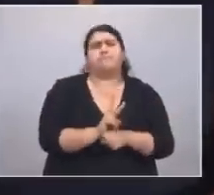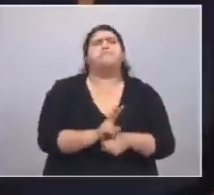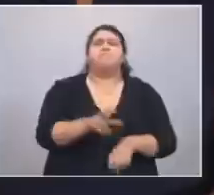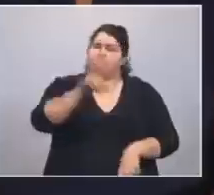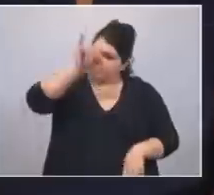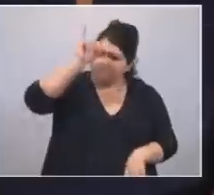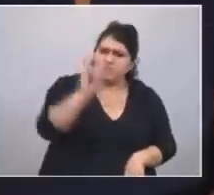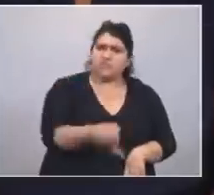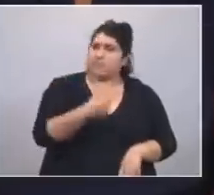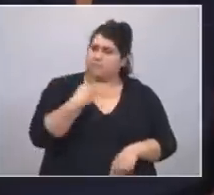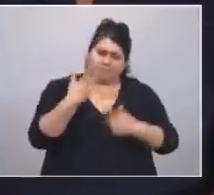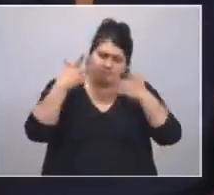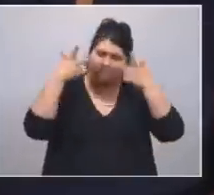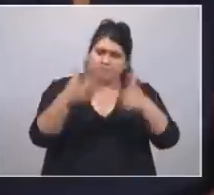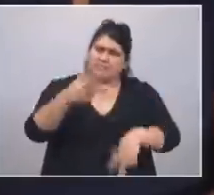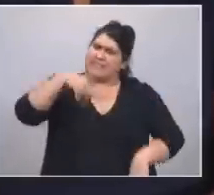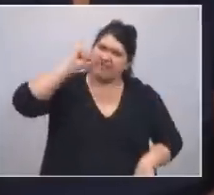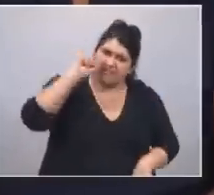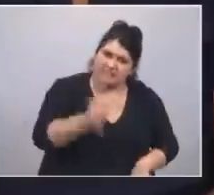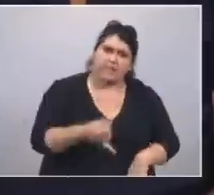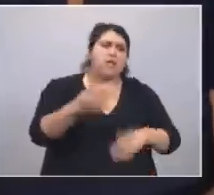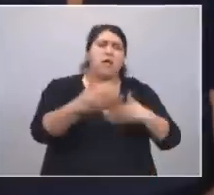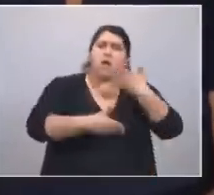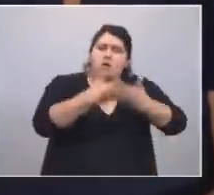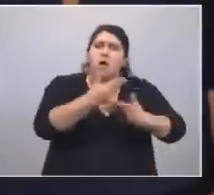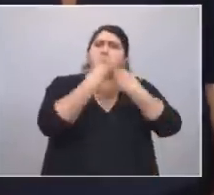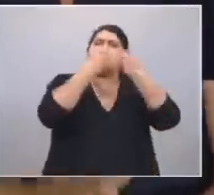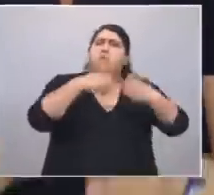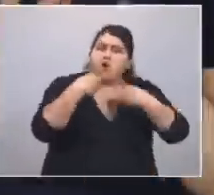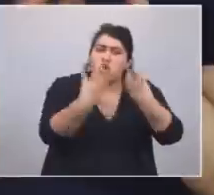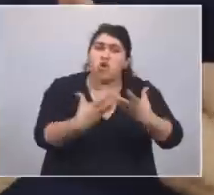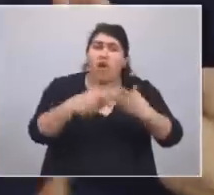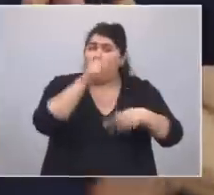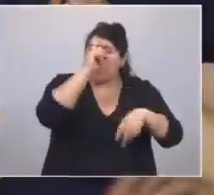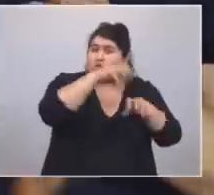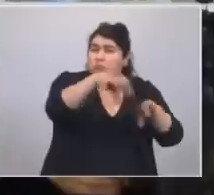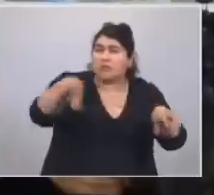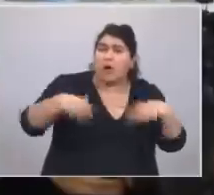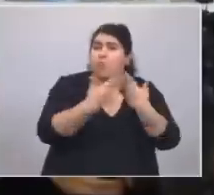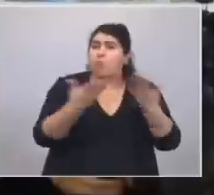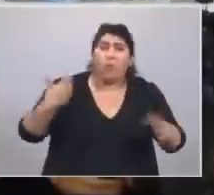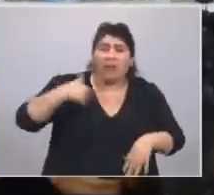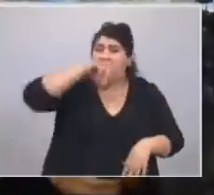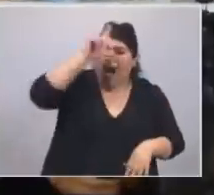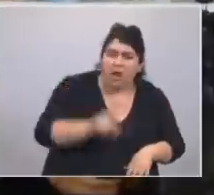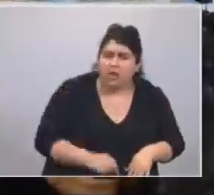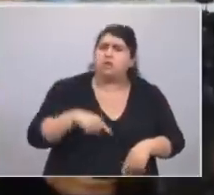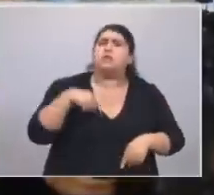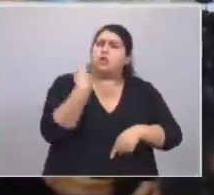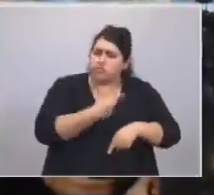a defender y a mejorar el sistema de salud pública en la Argentina.